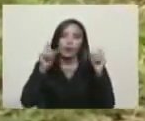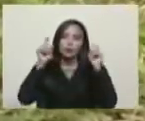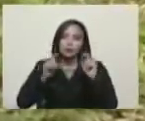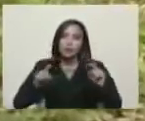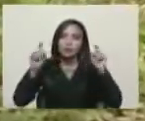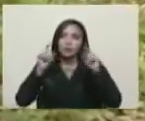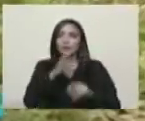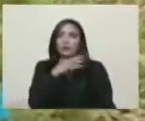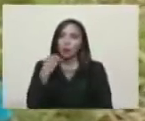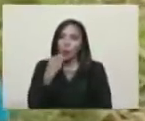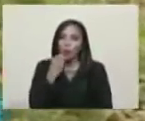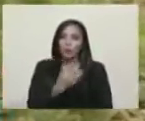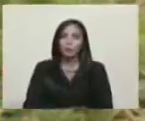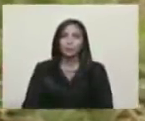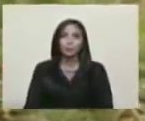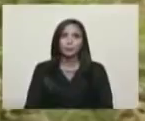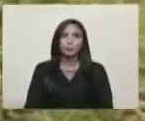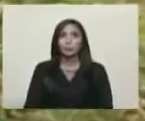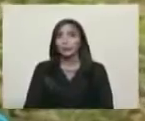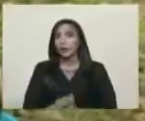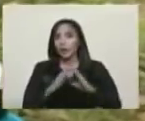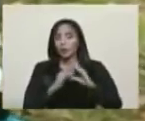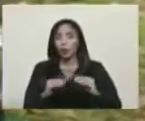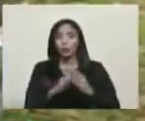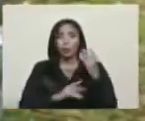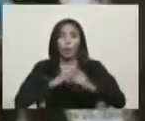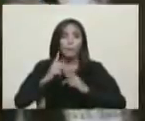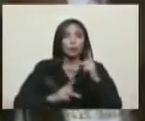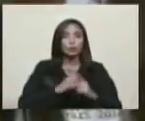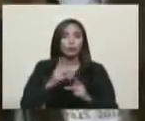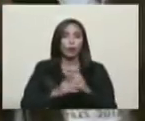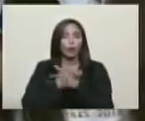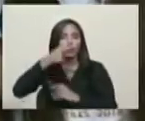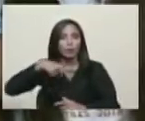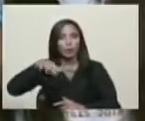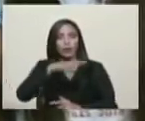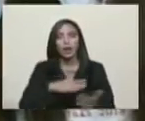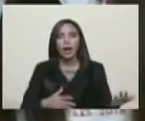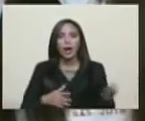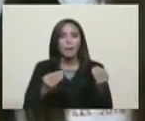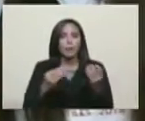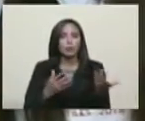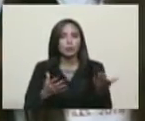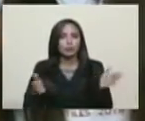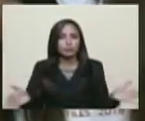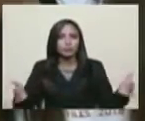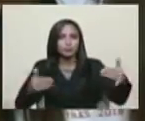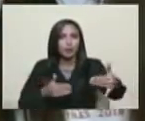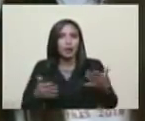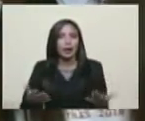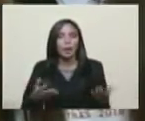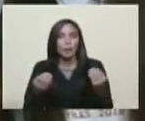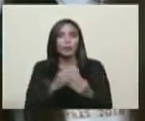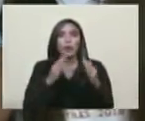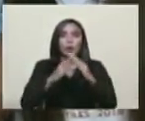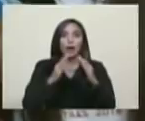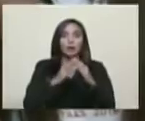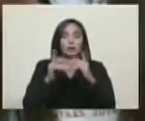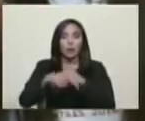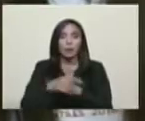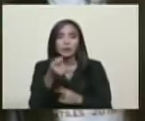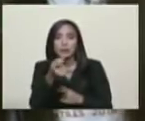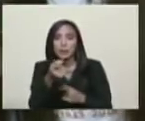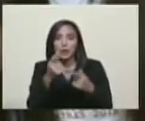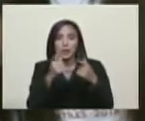la juventud en todo lo que tiene que ver con la formación en la producción agrícola. 30 camas, pero además de eso tenemos una casa de plántulas,